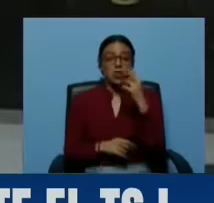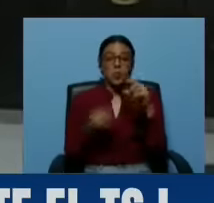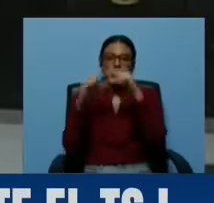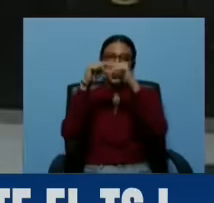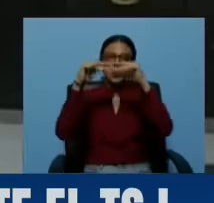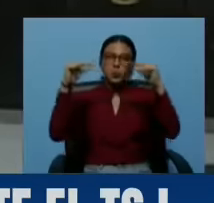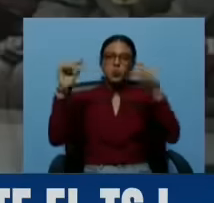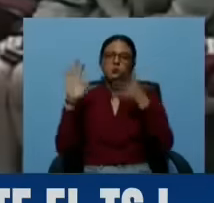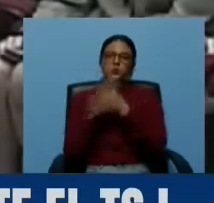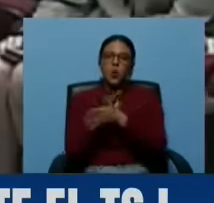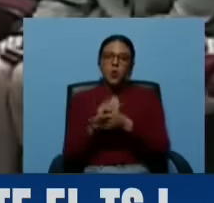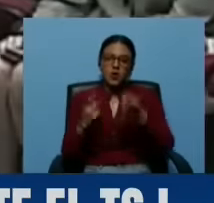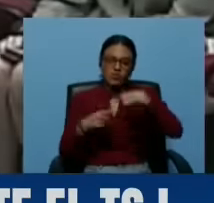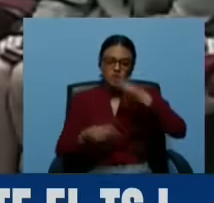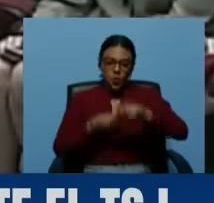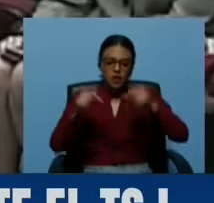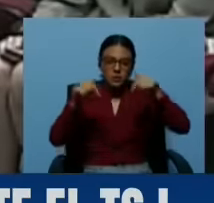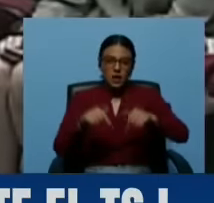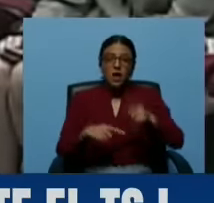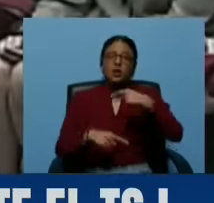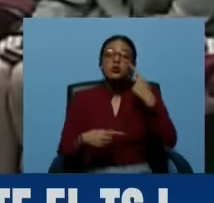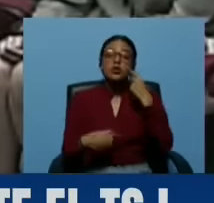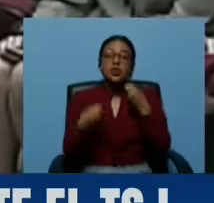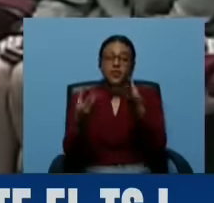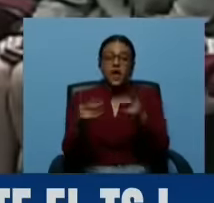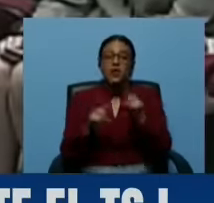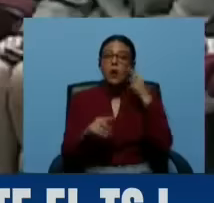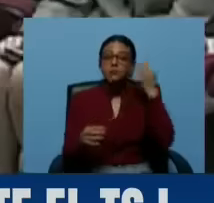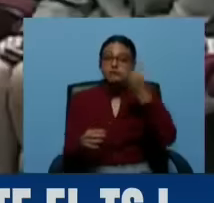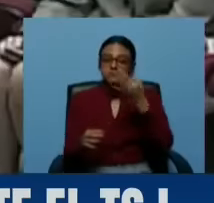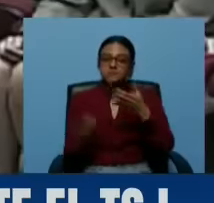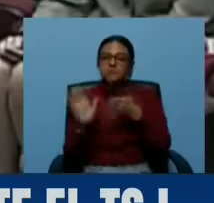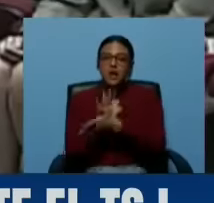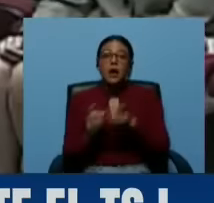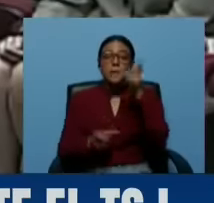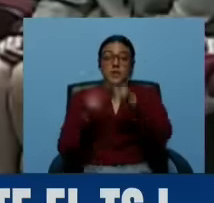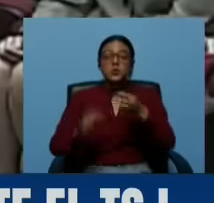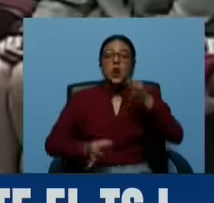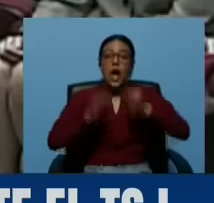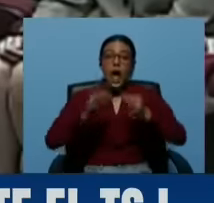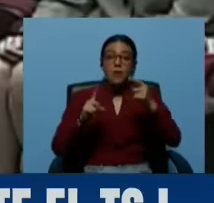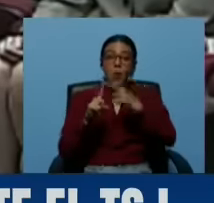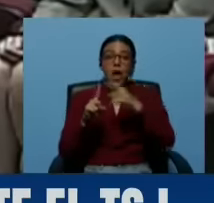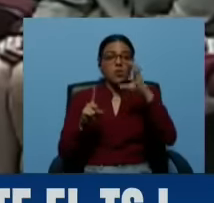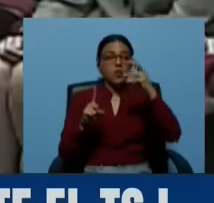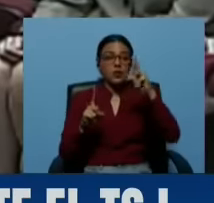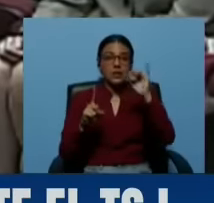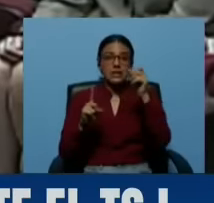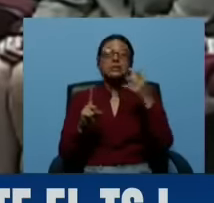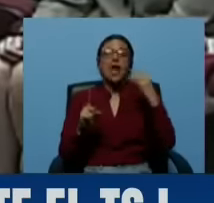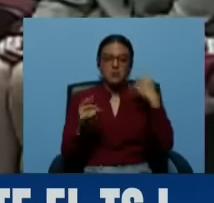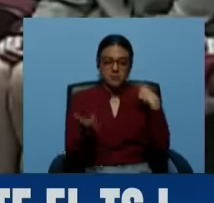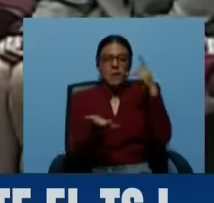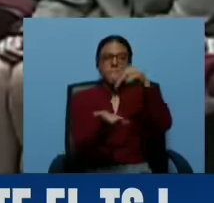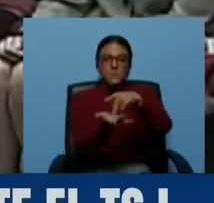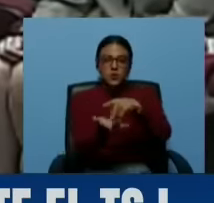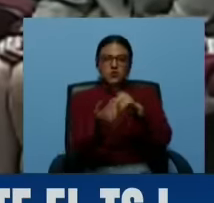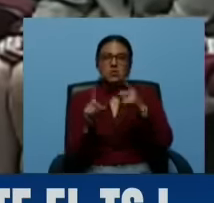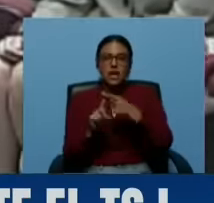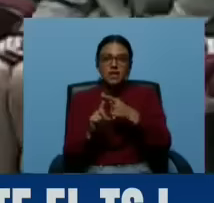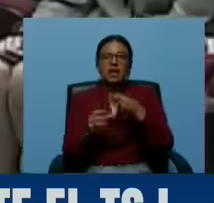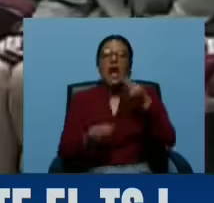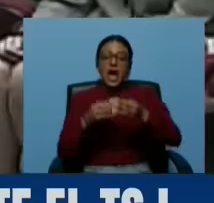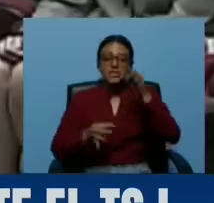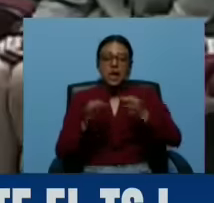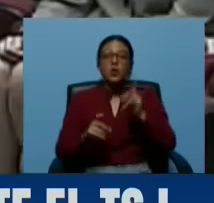AA70E-2024-34. Se deja constancia que se encuentra presente el abogado Cristian Orlando Chirinos Duque, inscrito en el preabogado bajo el número